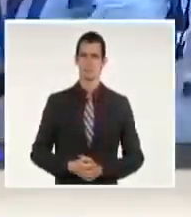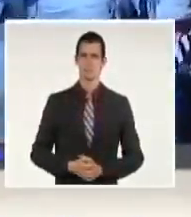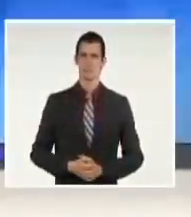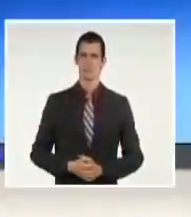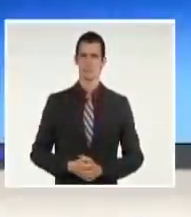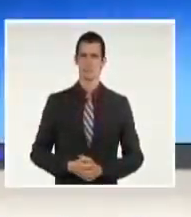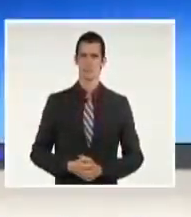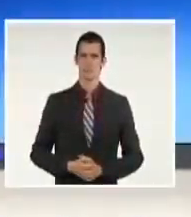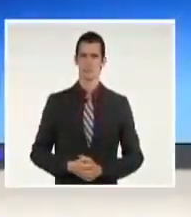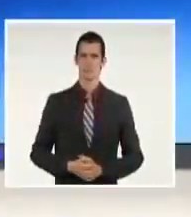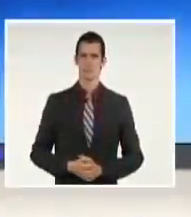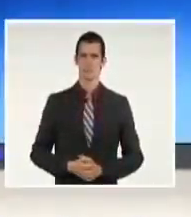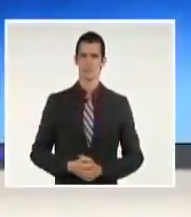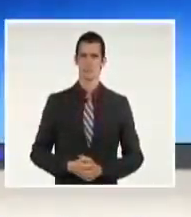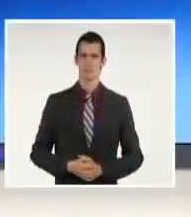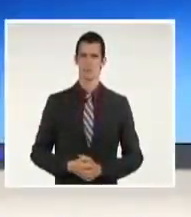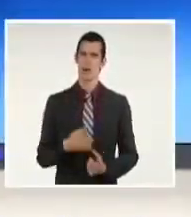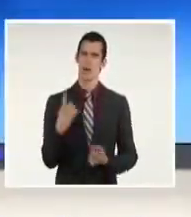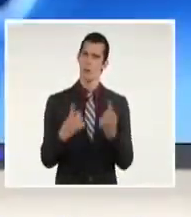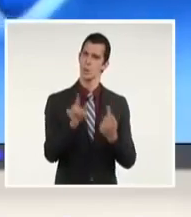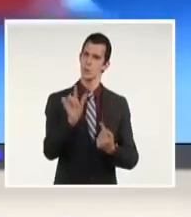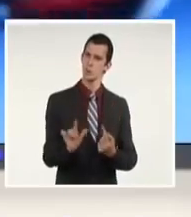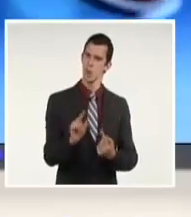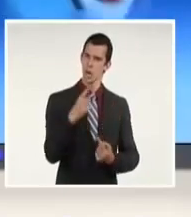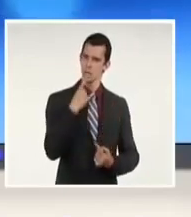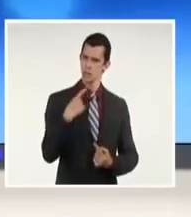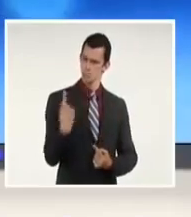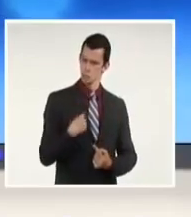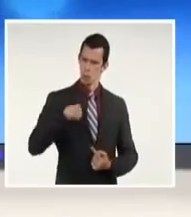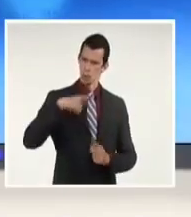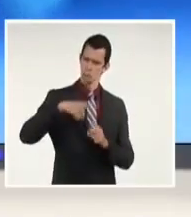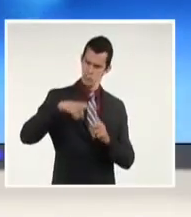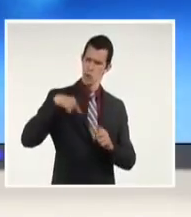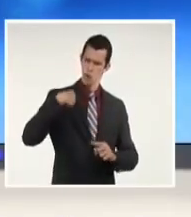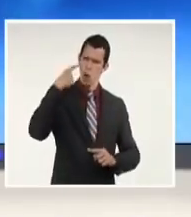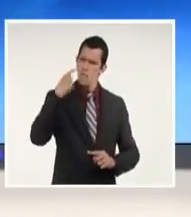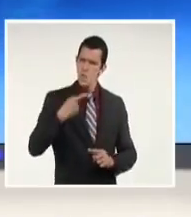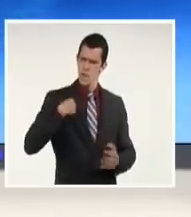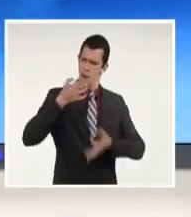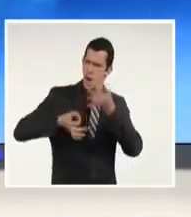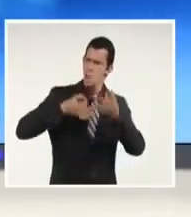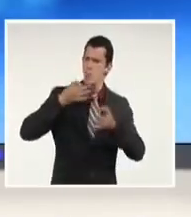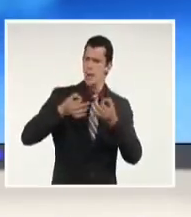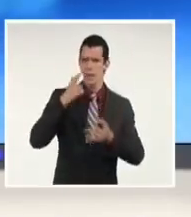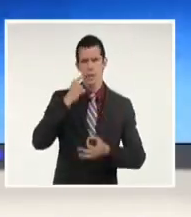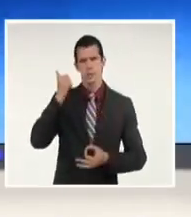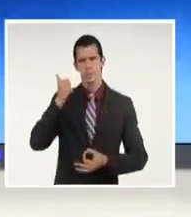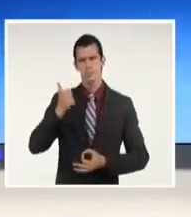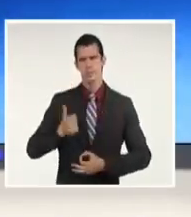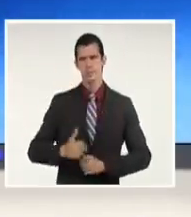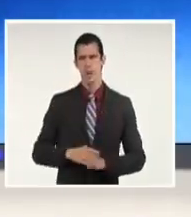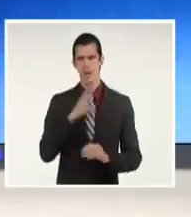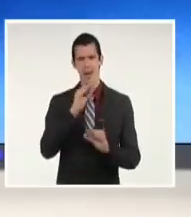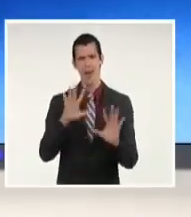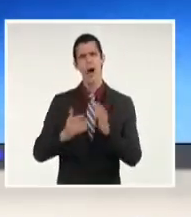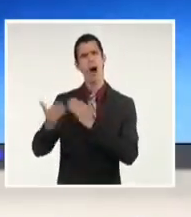persona esas supuestas experiencias. Aquí mismo les hemos mostrado ejemplos de mentiras contadas sin el más mínimo